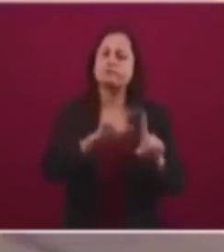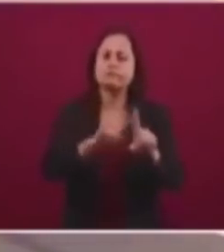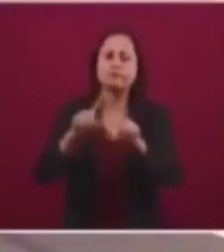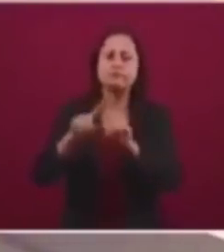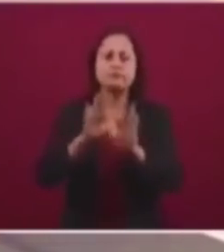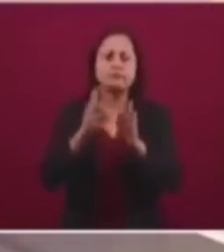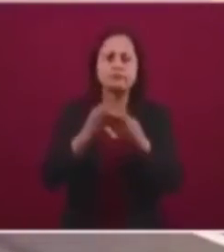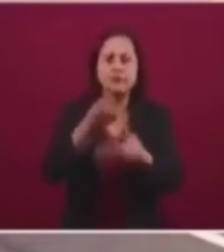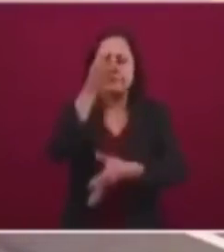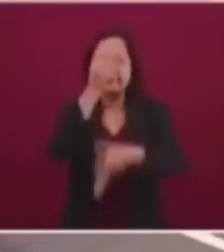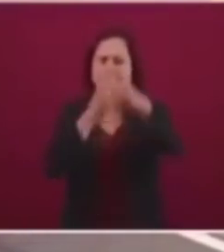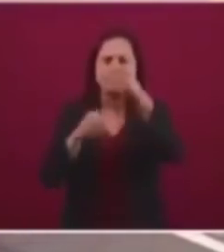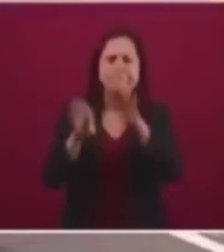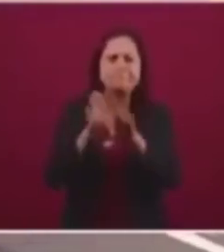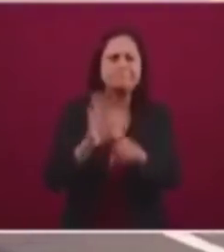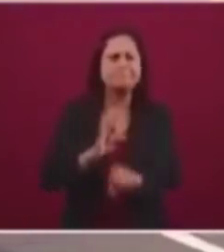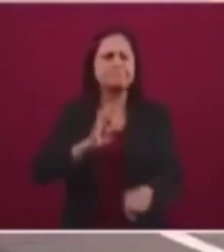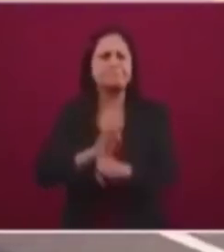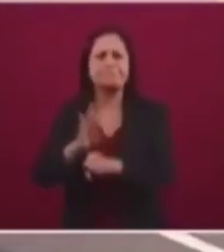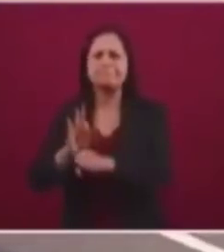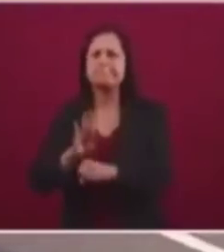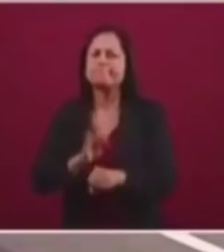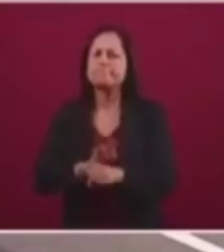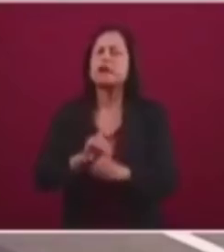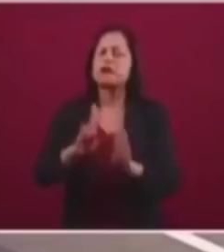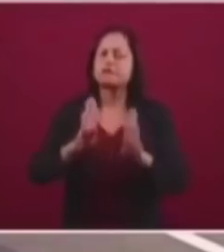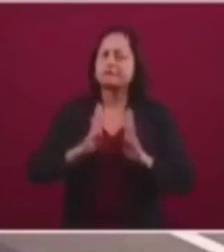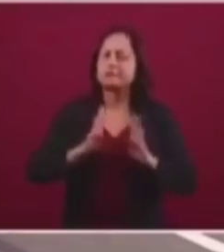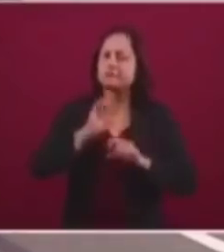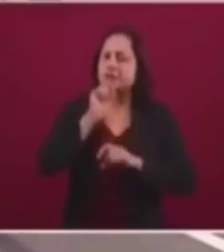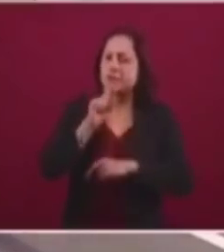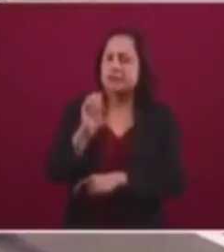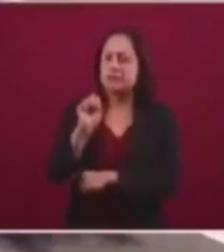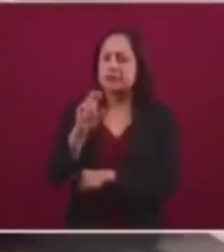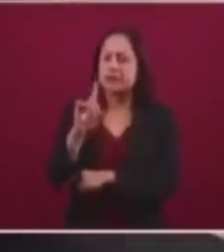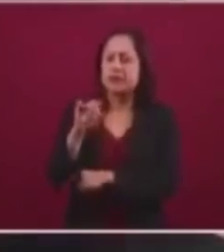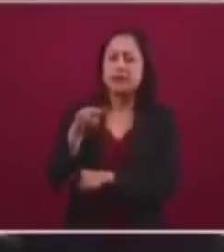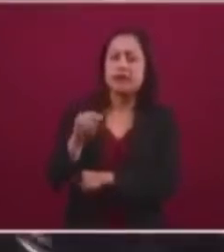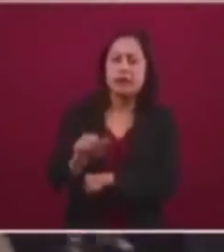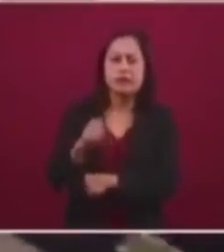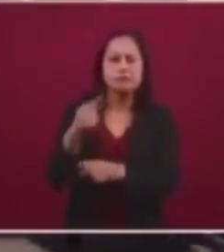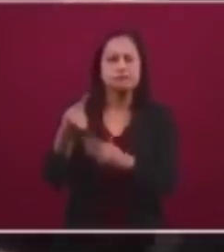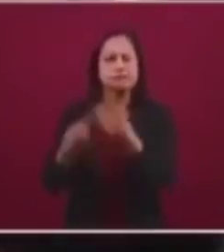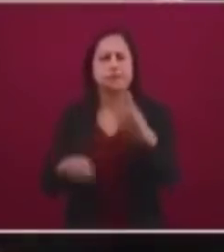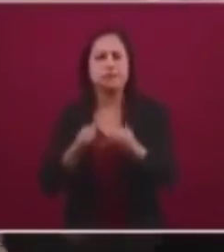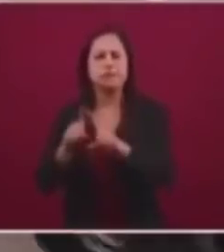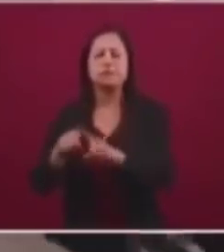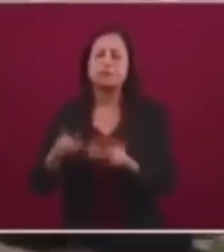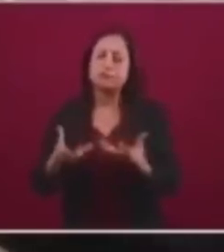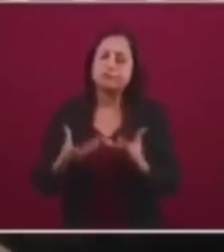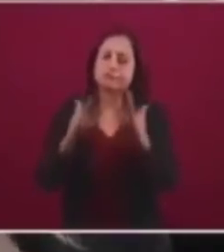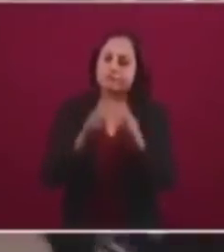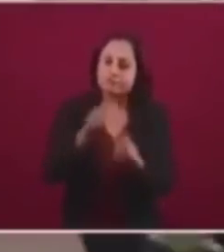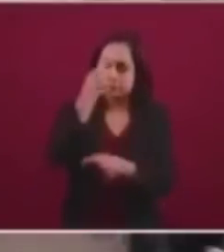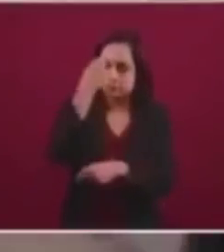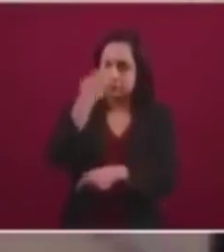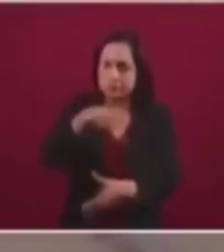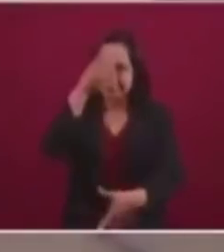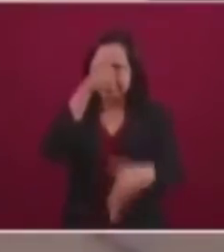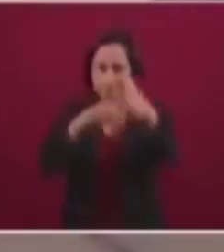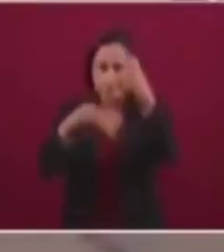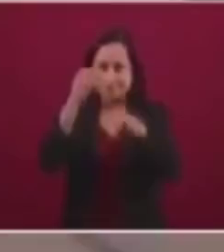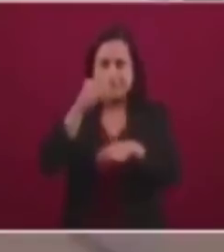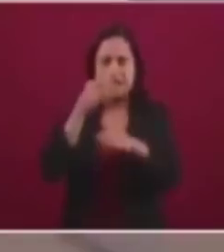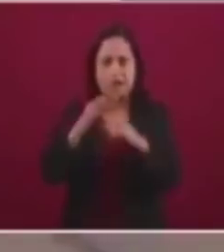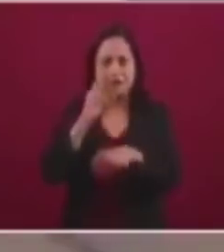La defensa exterior expresa la consecución de la seguridad que permita la existencia y desarrollo de la nación.